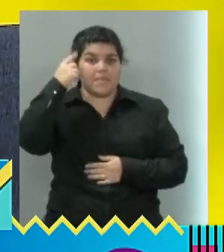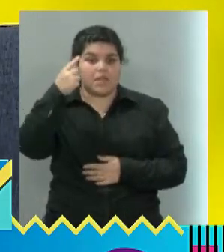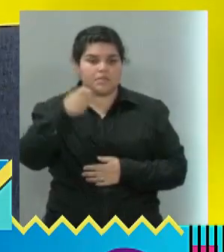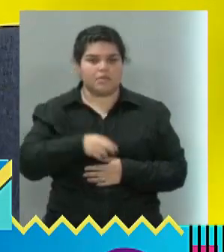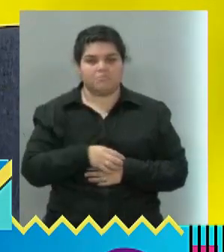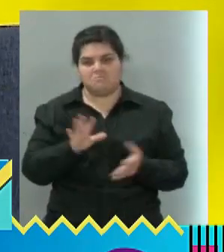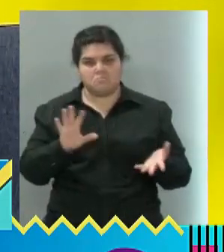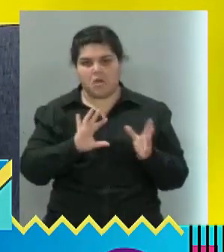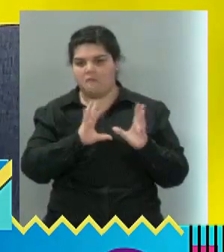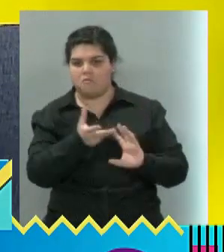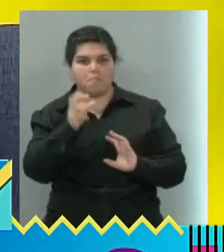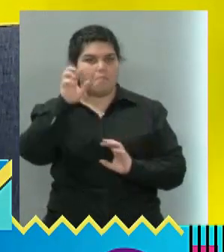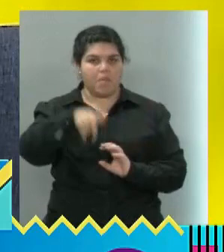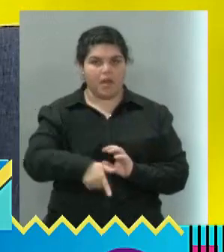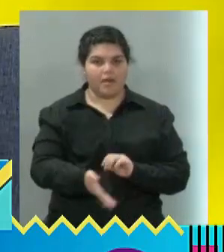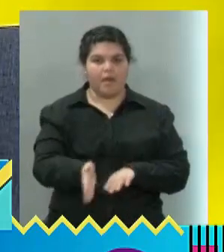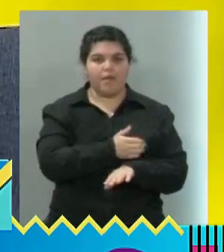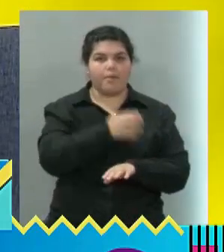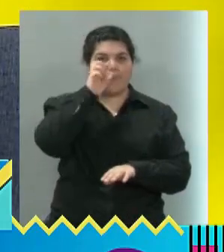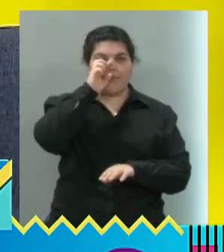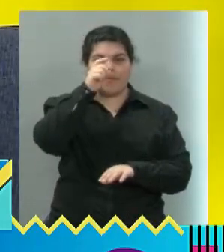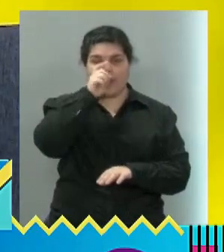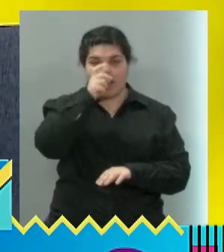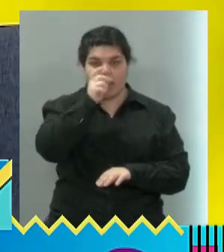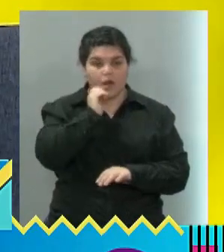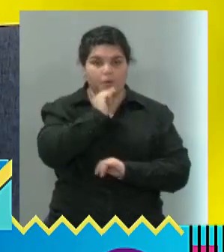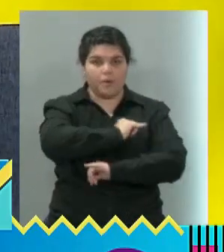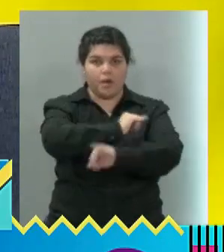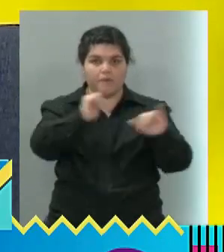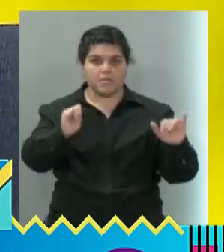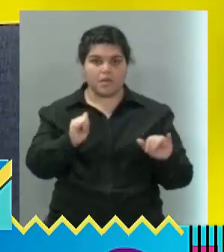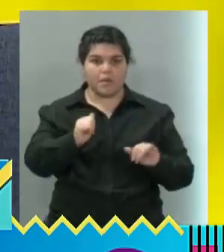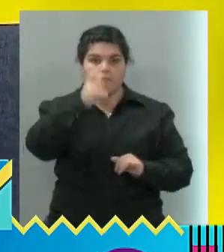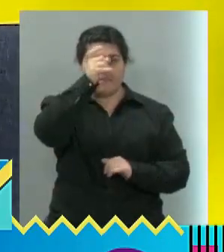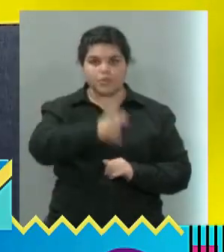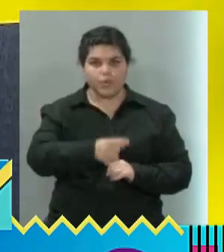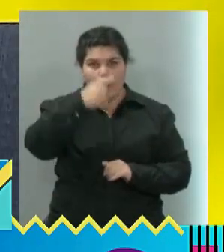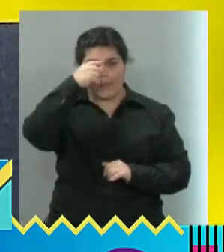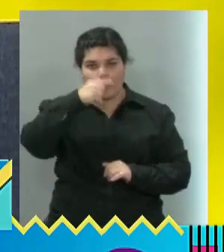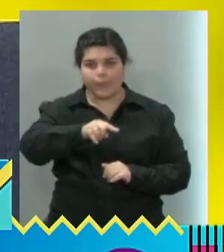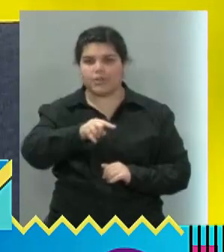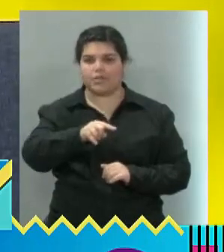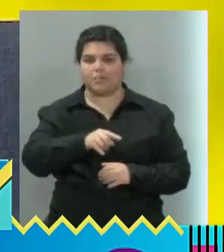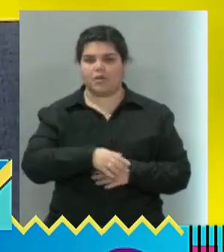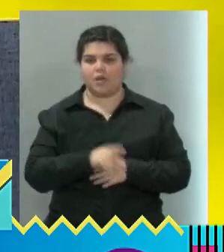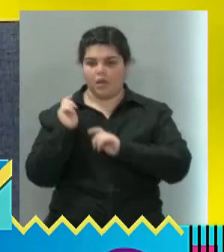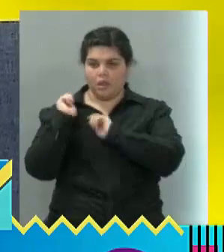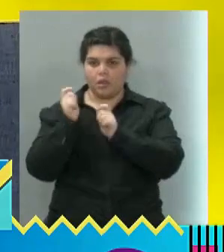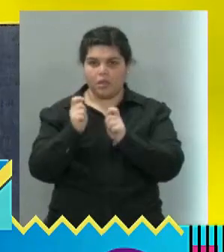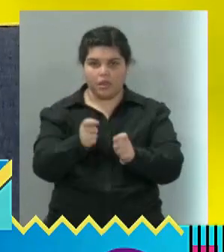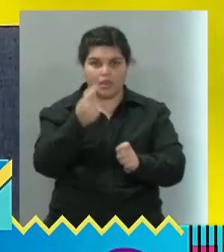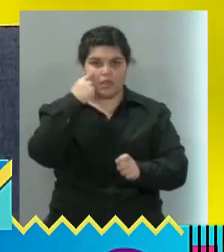en realidad lo plantea Belgrano, que el último descendiente del Inca, uno de los últimos descendientes del